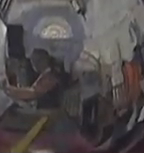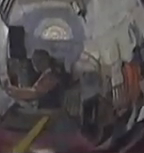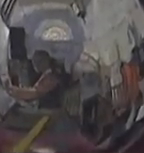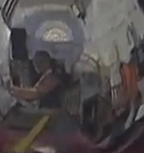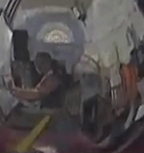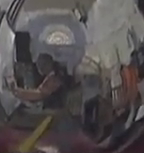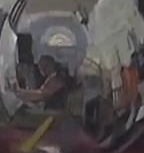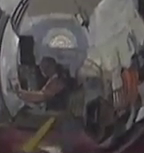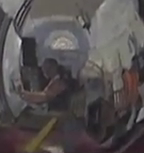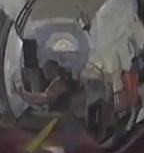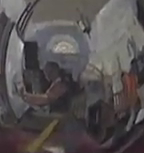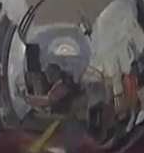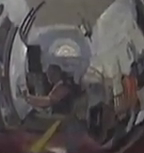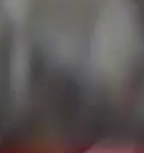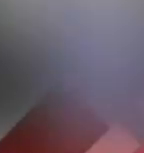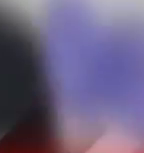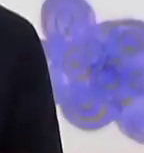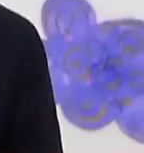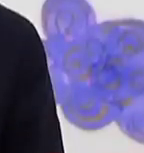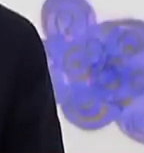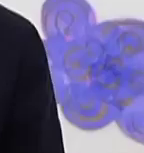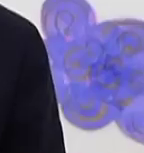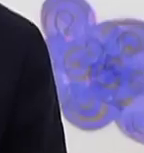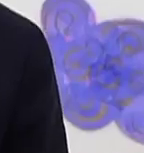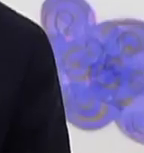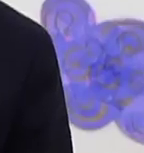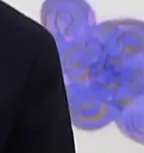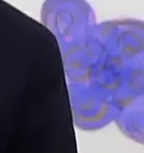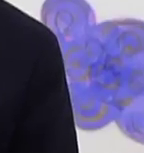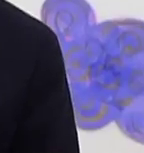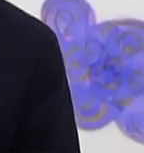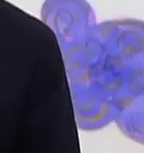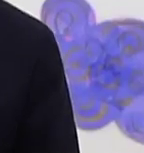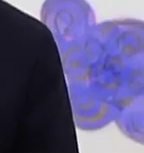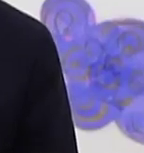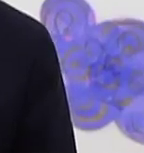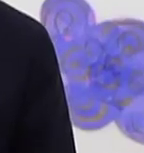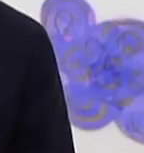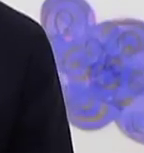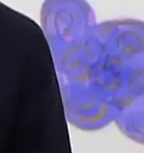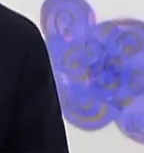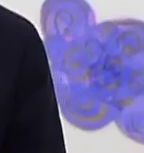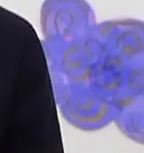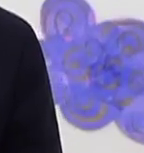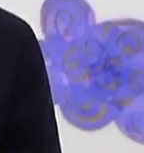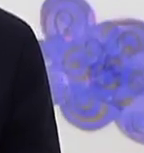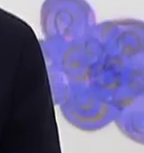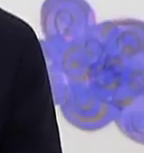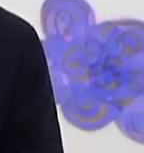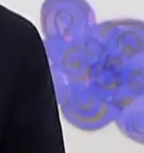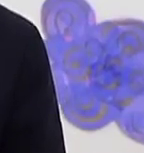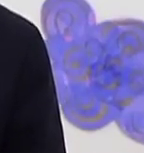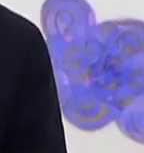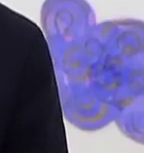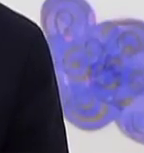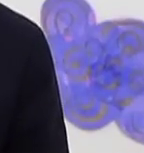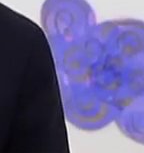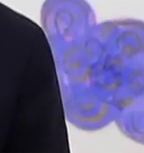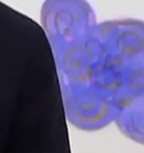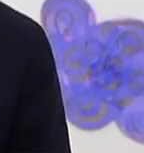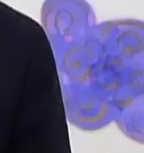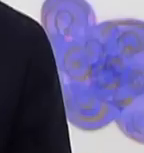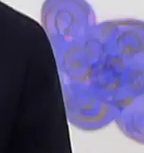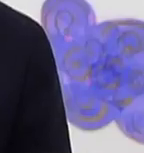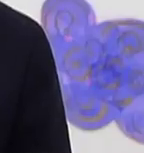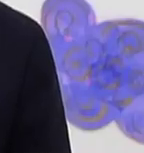madera para expresar su universo. Uno de los temas principales, por supuesto, de Chucho Reyes es el tema del color. Es